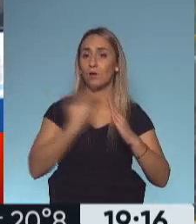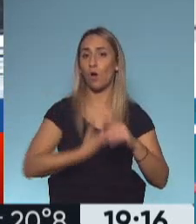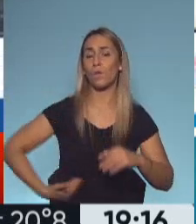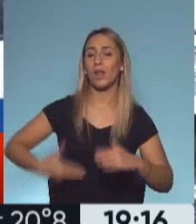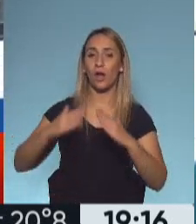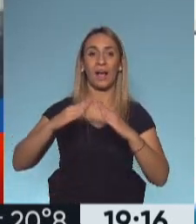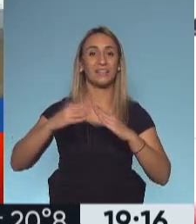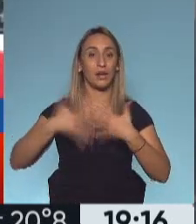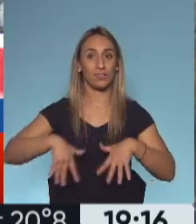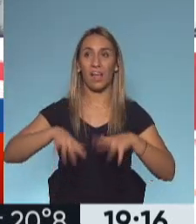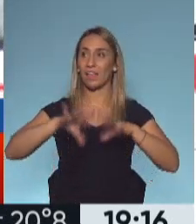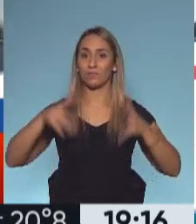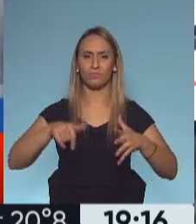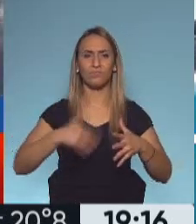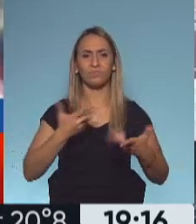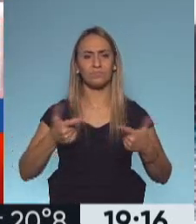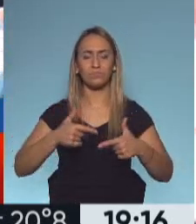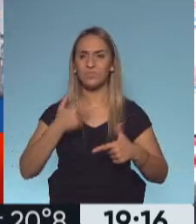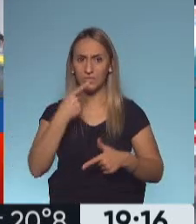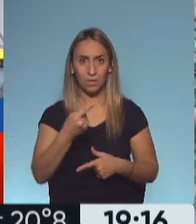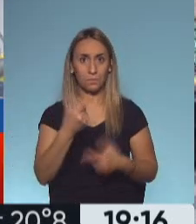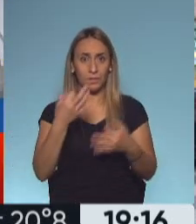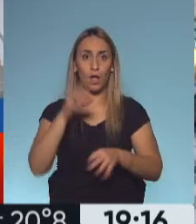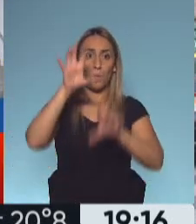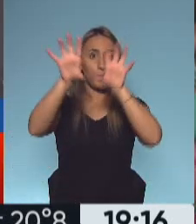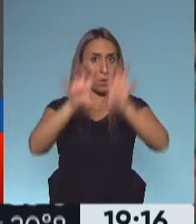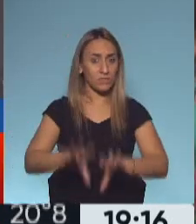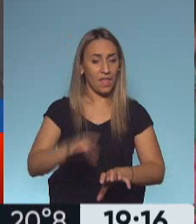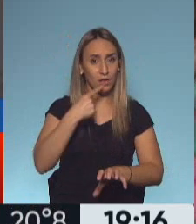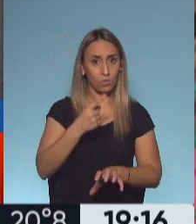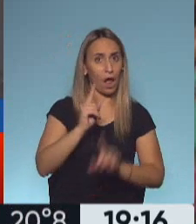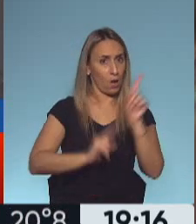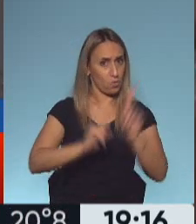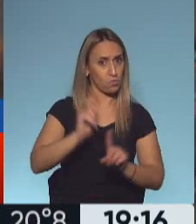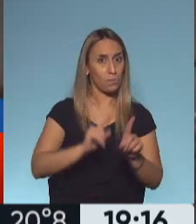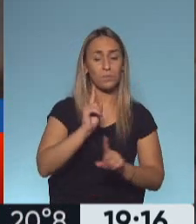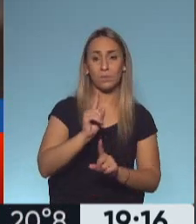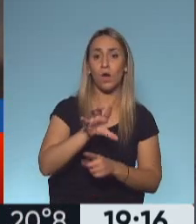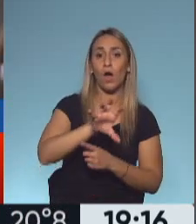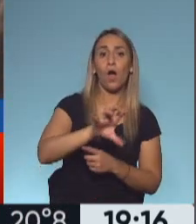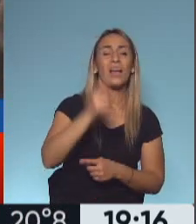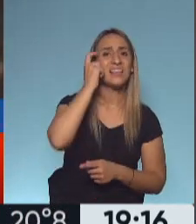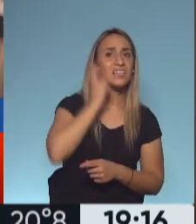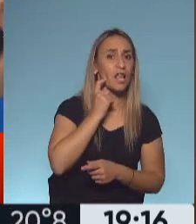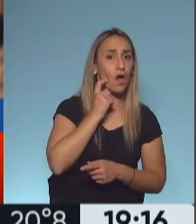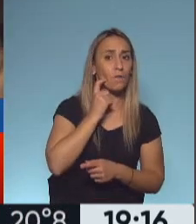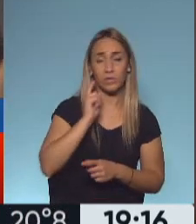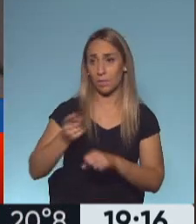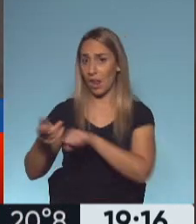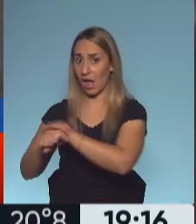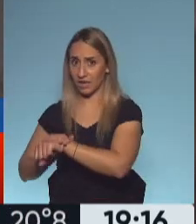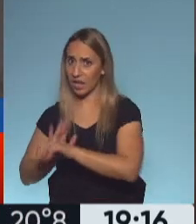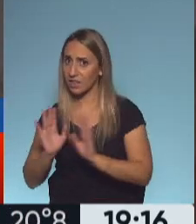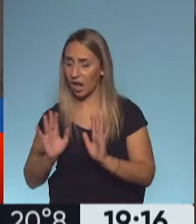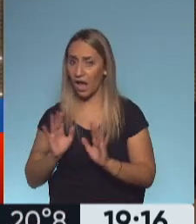gobernador, incluso los gobernadores que tenían su distrito en situaciones críticas, desde Axel Kicillof, del mismo sello político, a Horacio Rodríguez Larreta, el otro sello